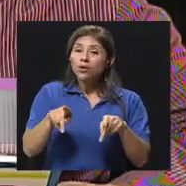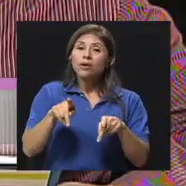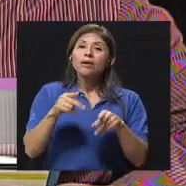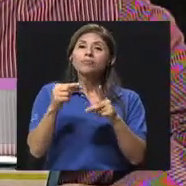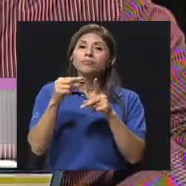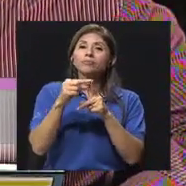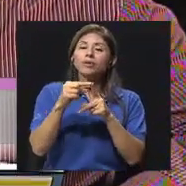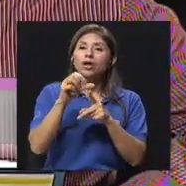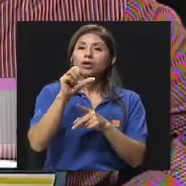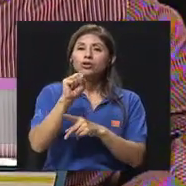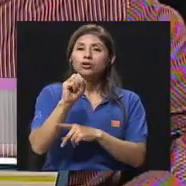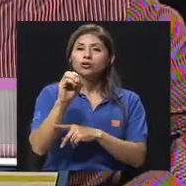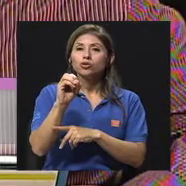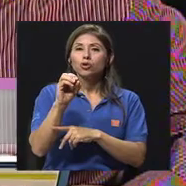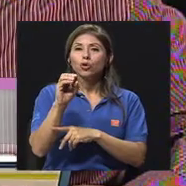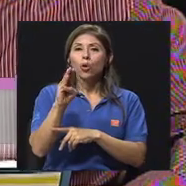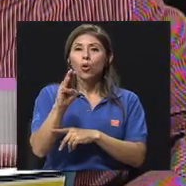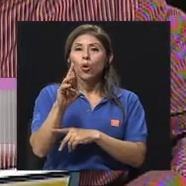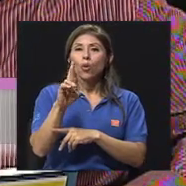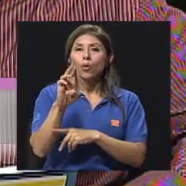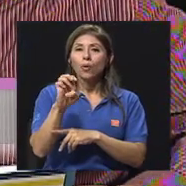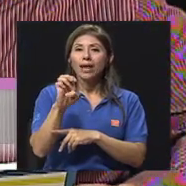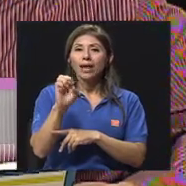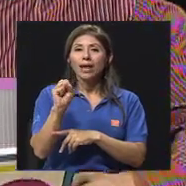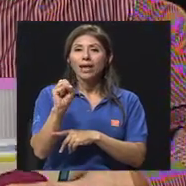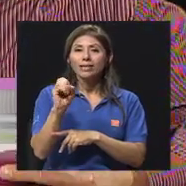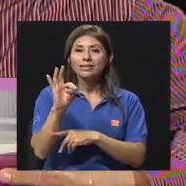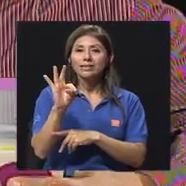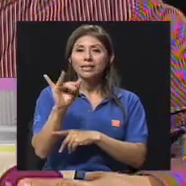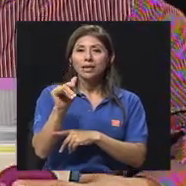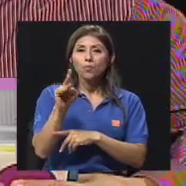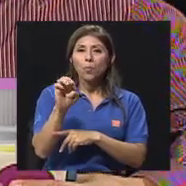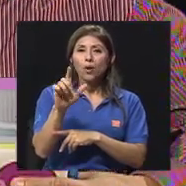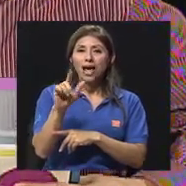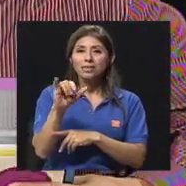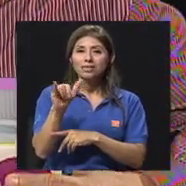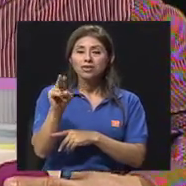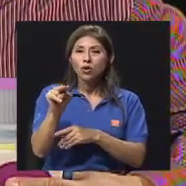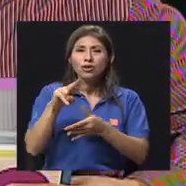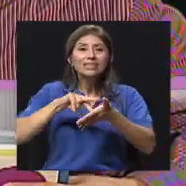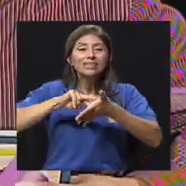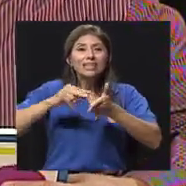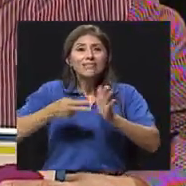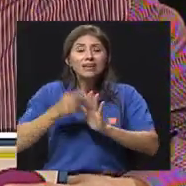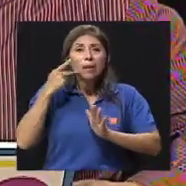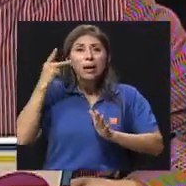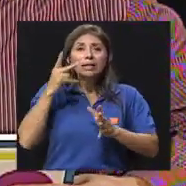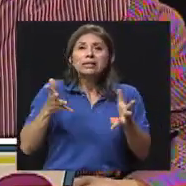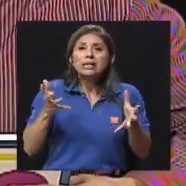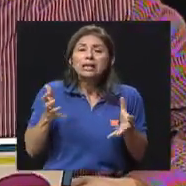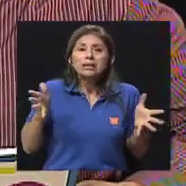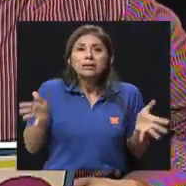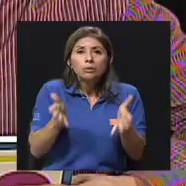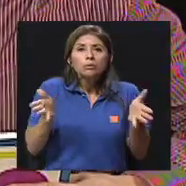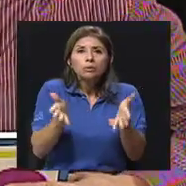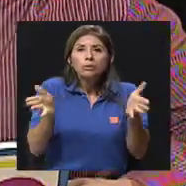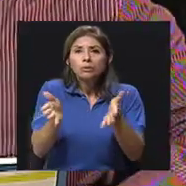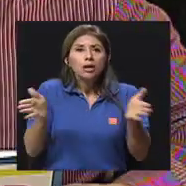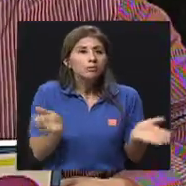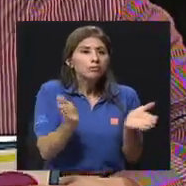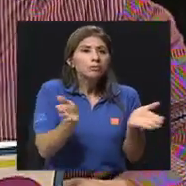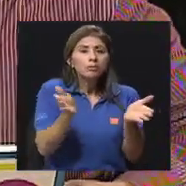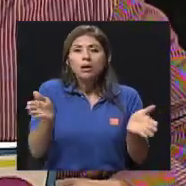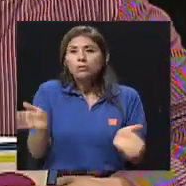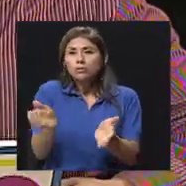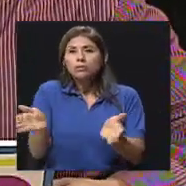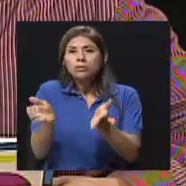el término de sobreestimulación? Es decir, esos padres que más bien están afanadamente queriendo, ¿verdad?, meterlos en una cosa,